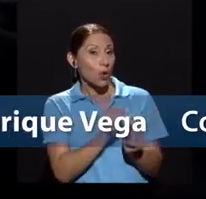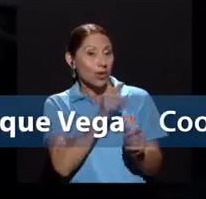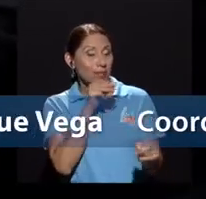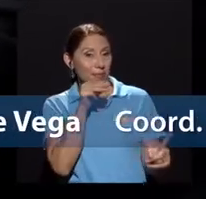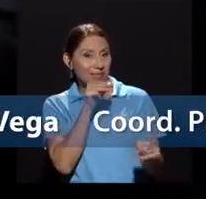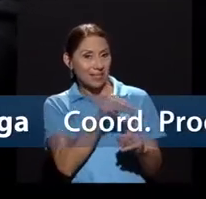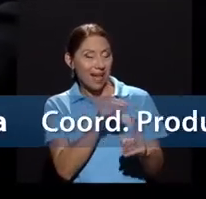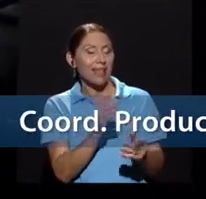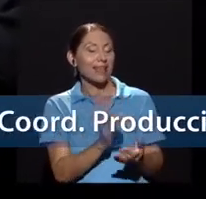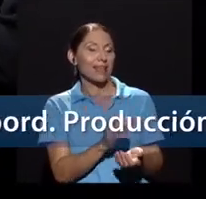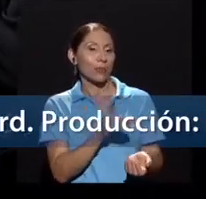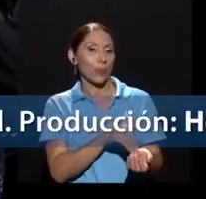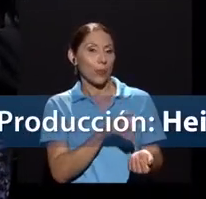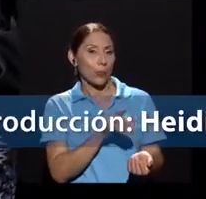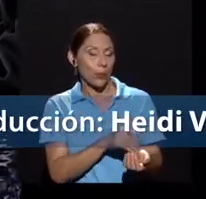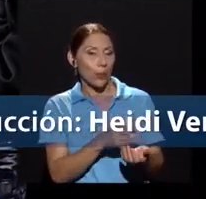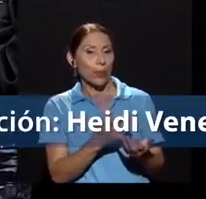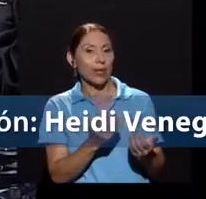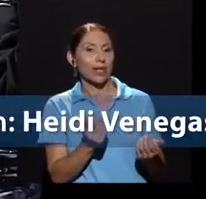y